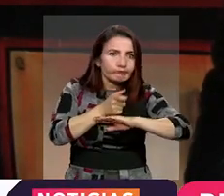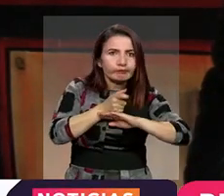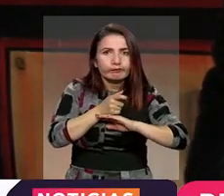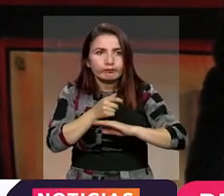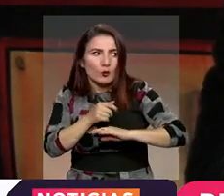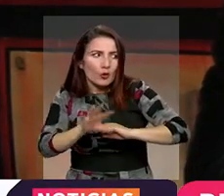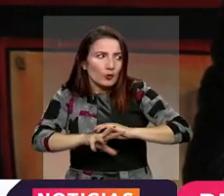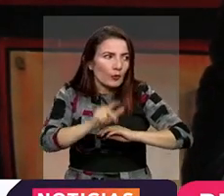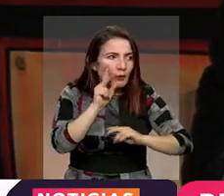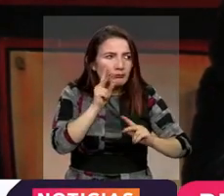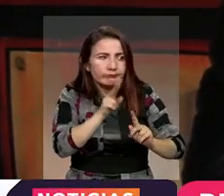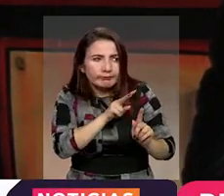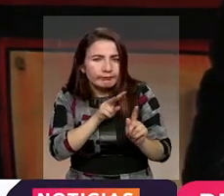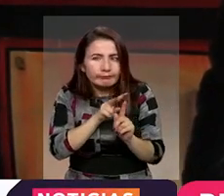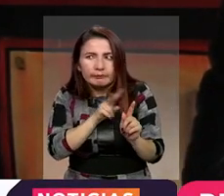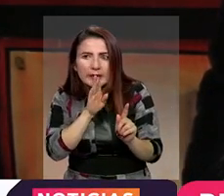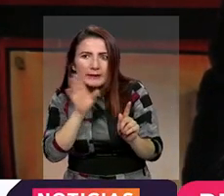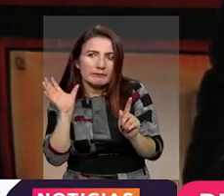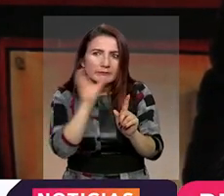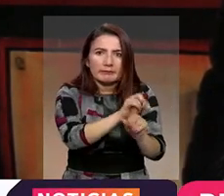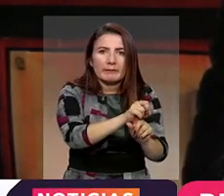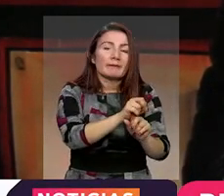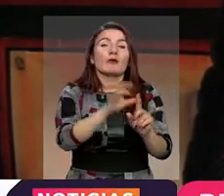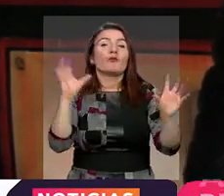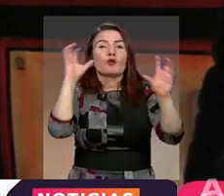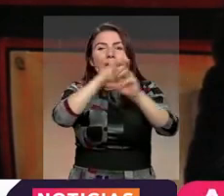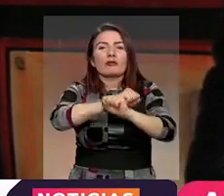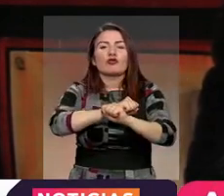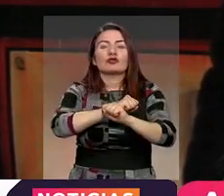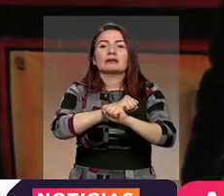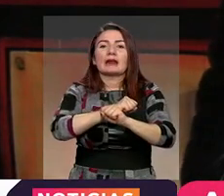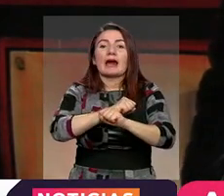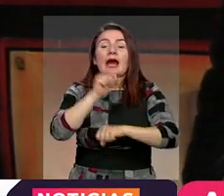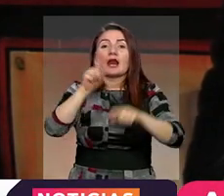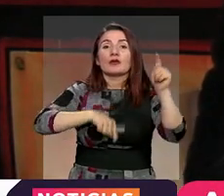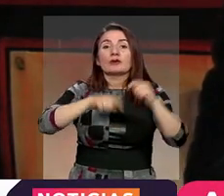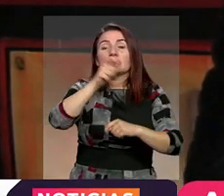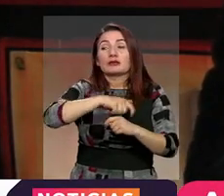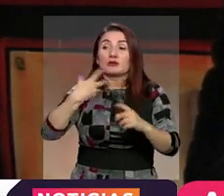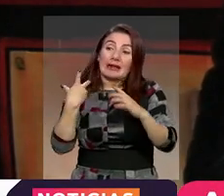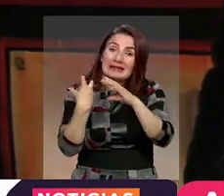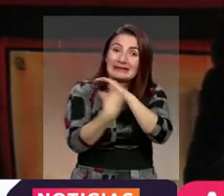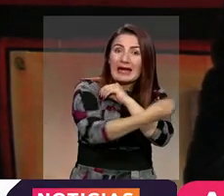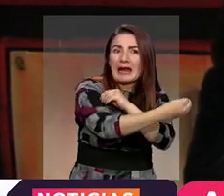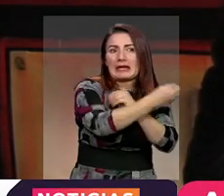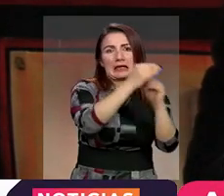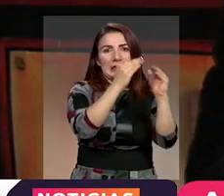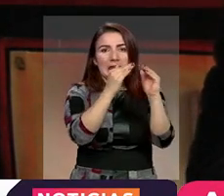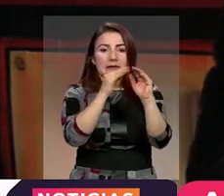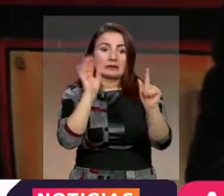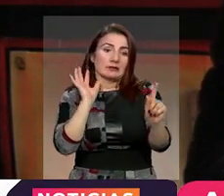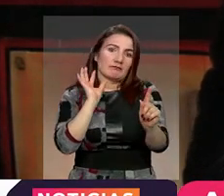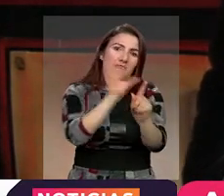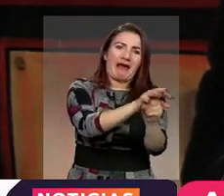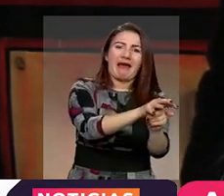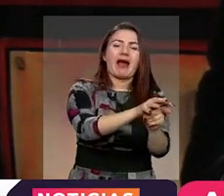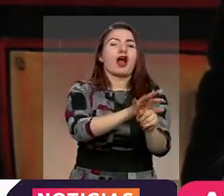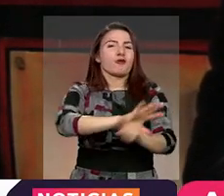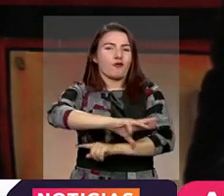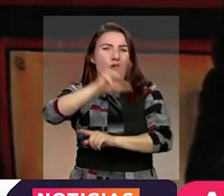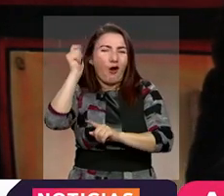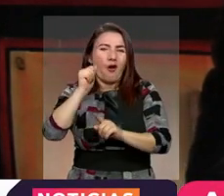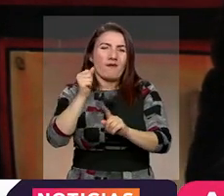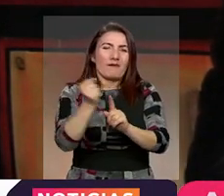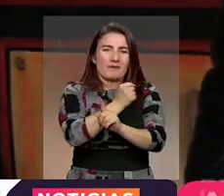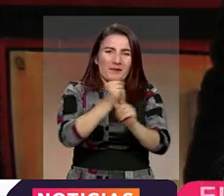llegan. En medio de la noche, cuando algunas personas salen ya para sus casas o simplemente cuando desean